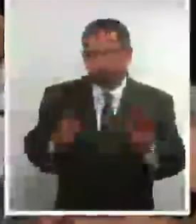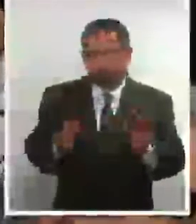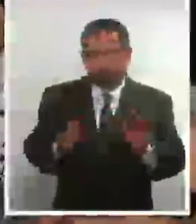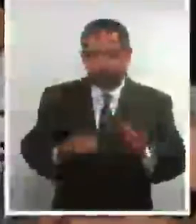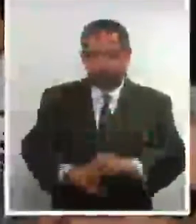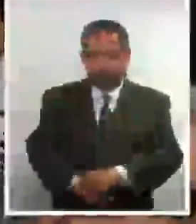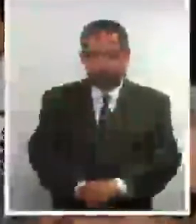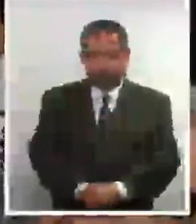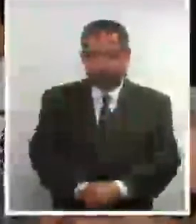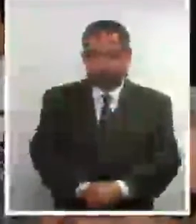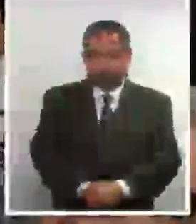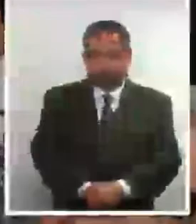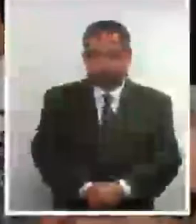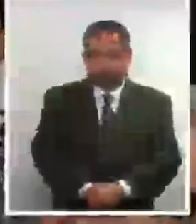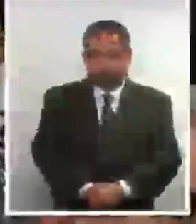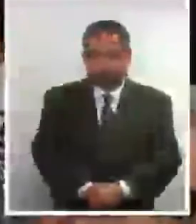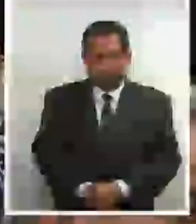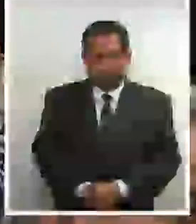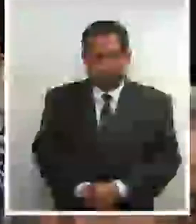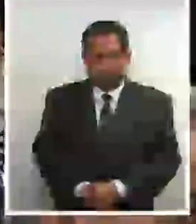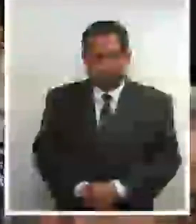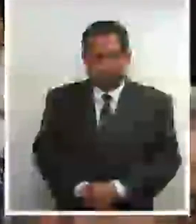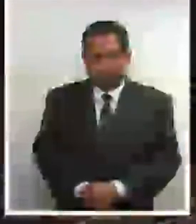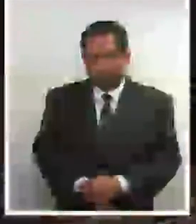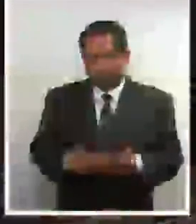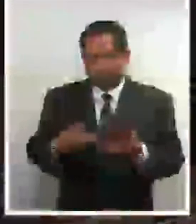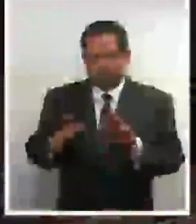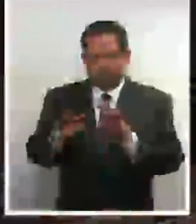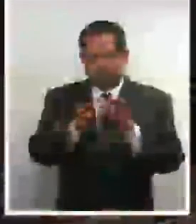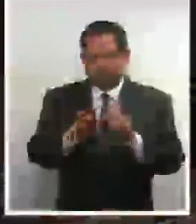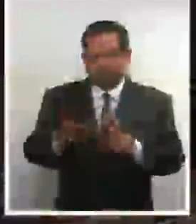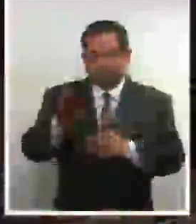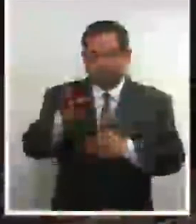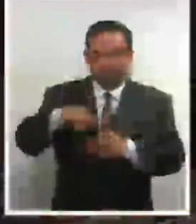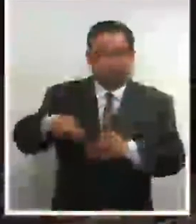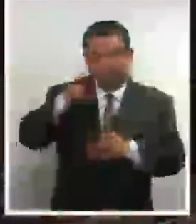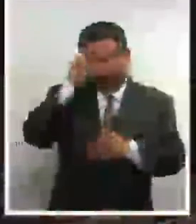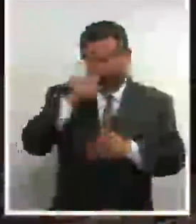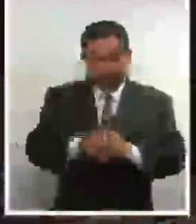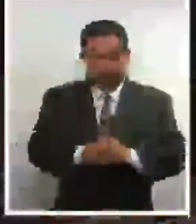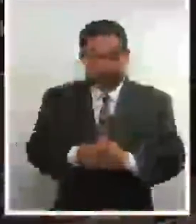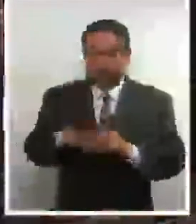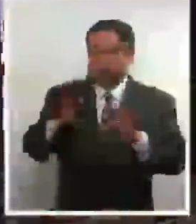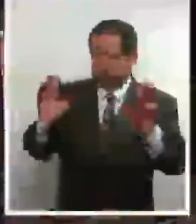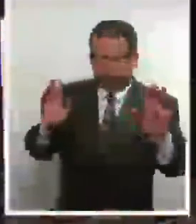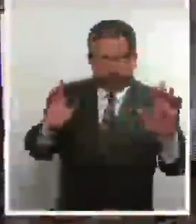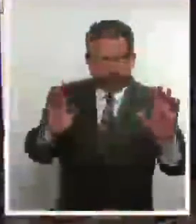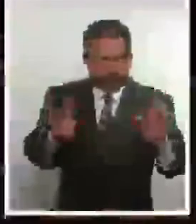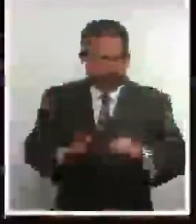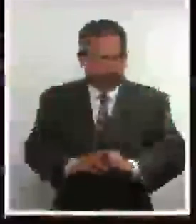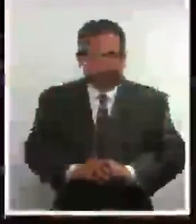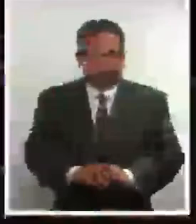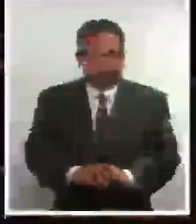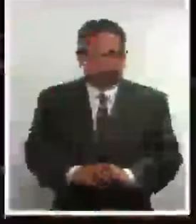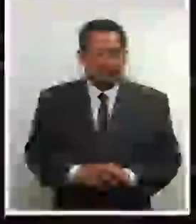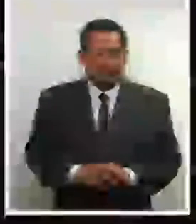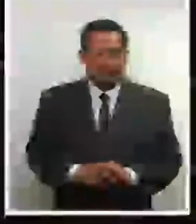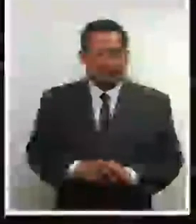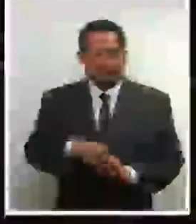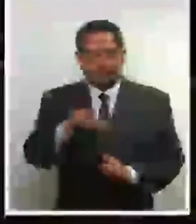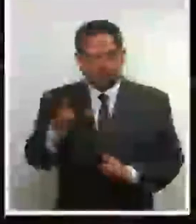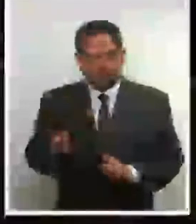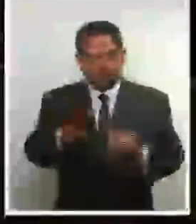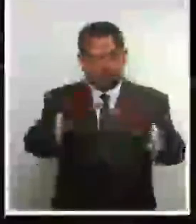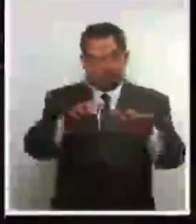que ha construido consenso. Entonces, si me permiten, voy a consultar a